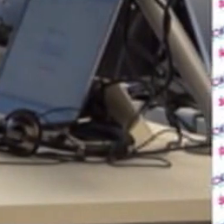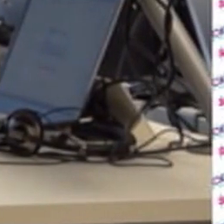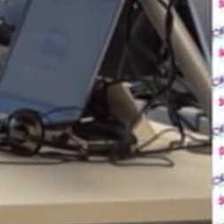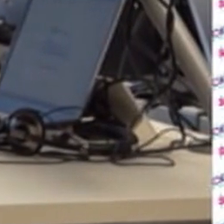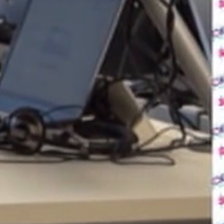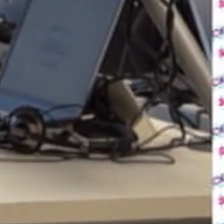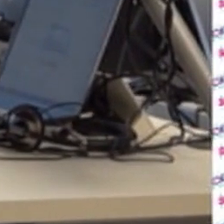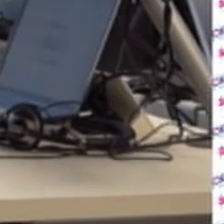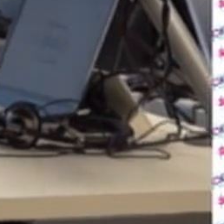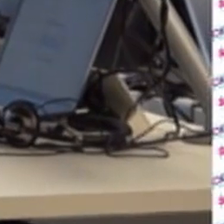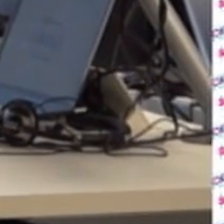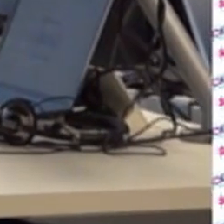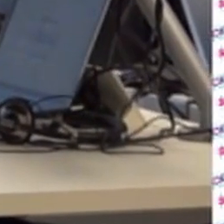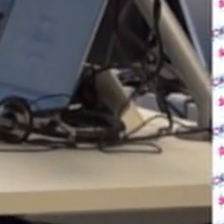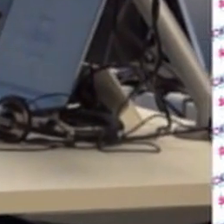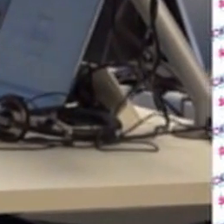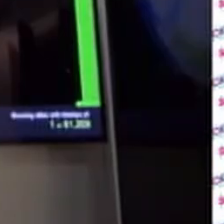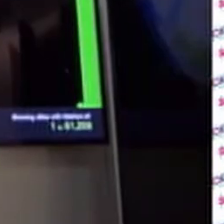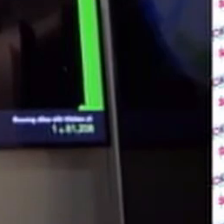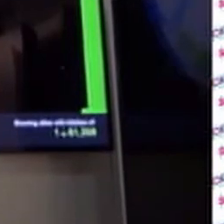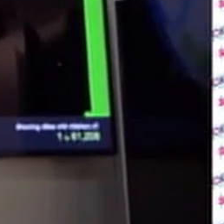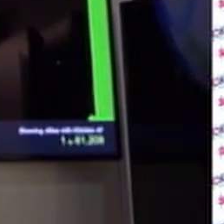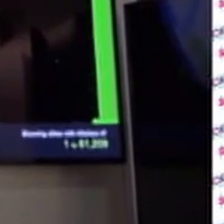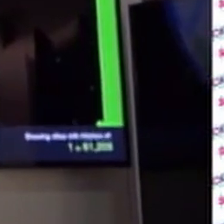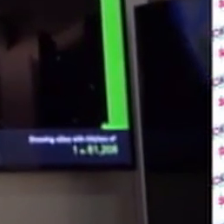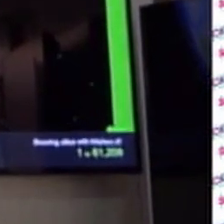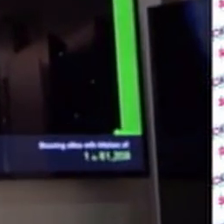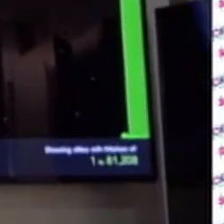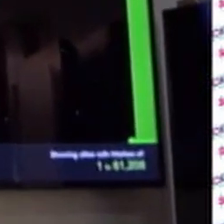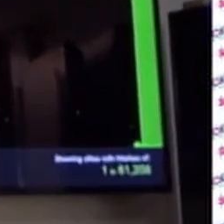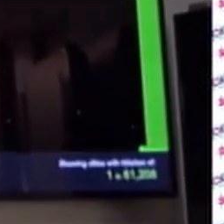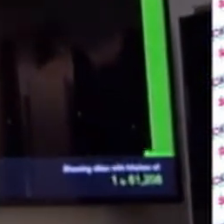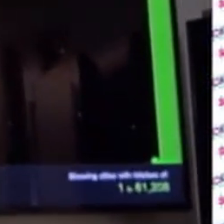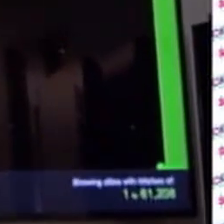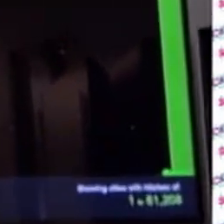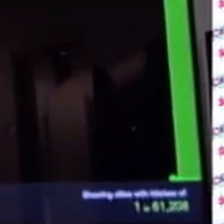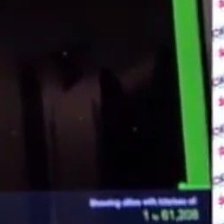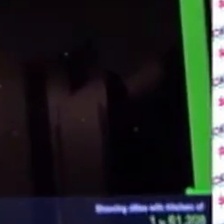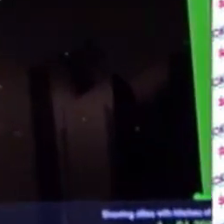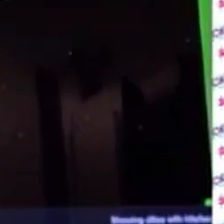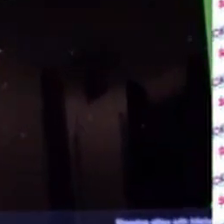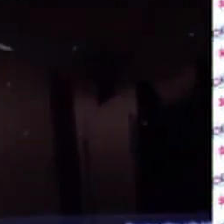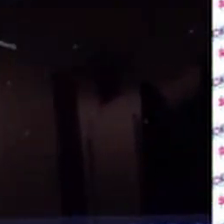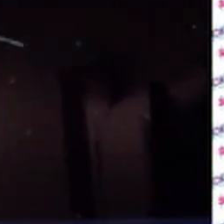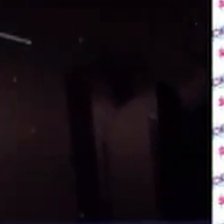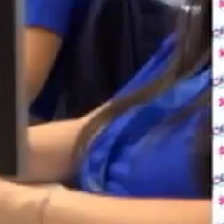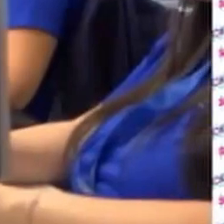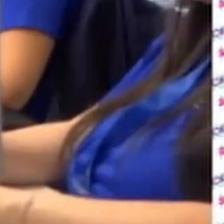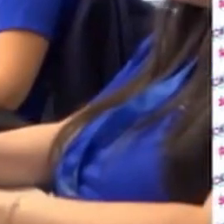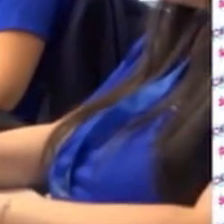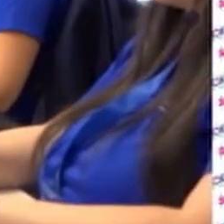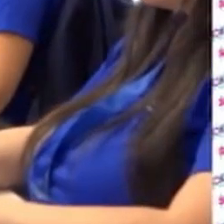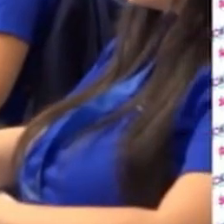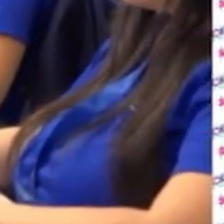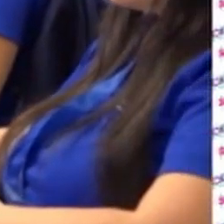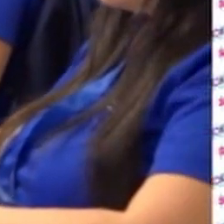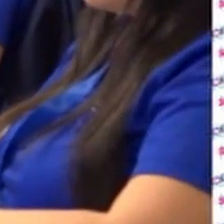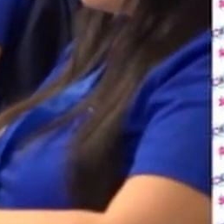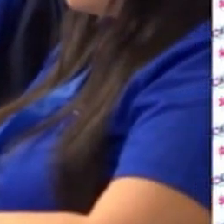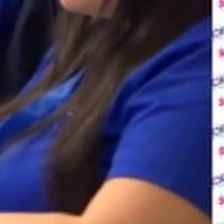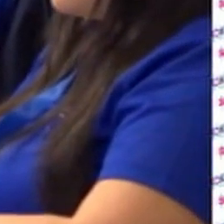permitirá capacitarse para nuevos empleos. Las alianzas entre autoridades nacionales, el Banco Interamericano de